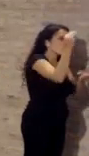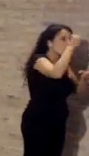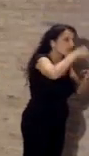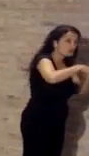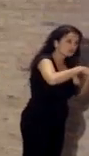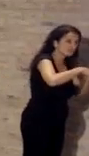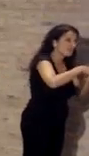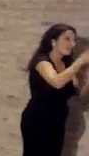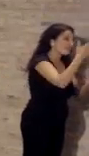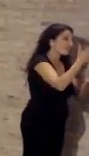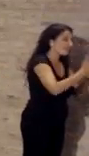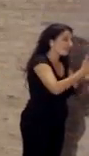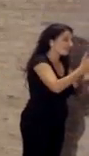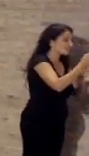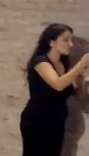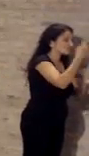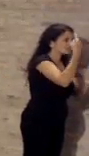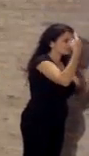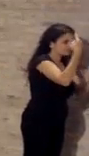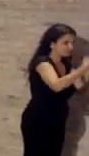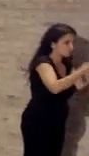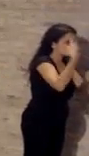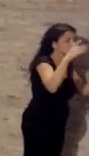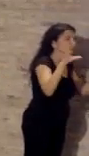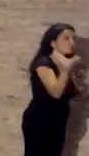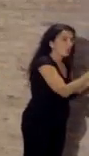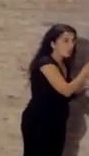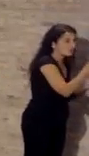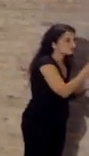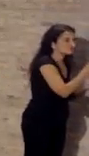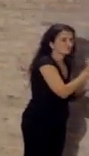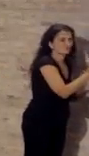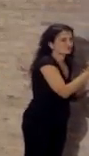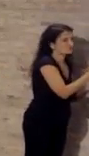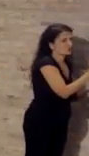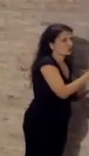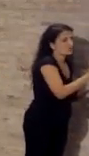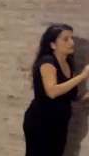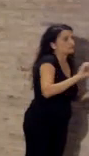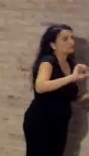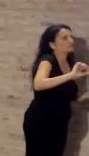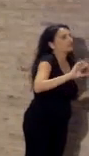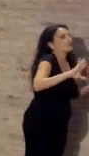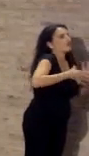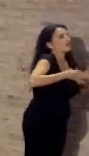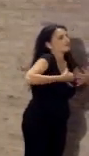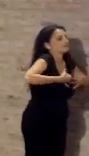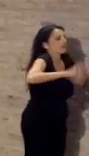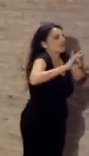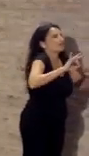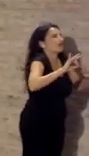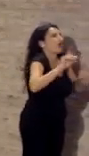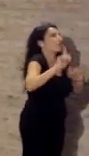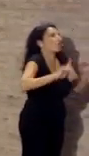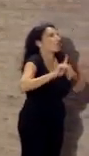donde se garanticen los derechos de todos sino más bien un salvese quien pueda entonces